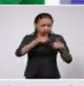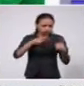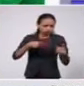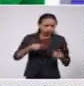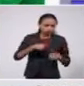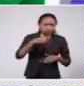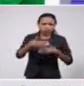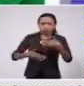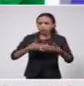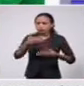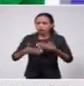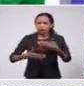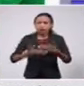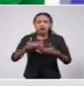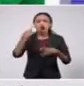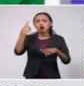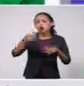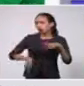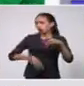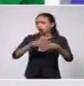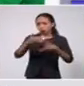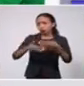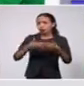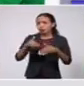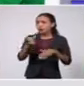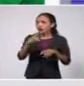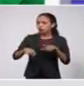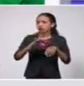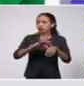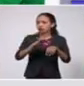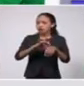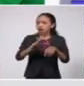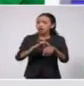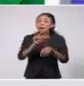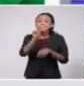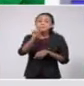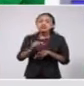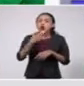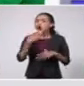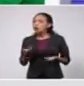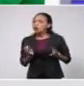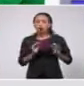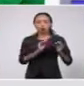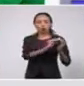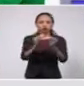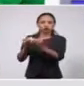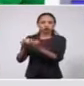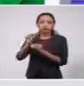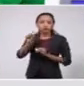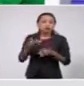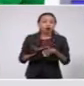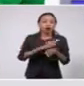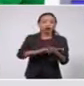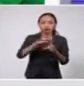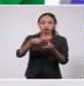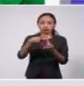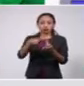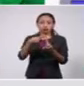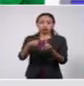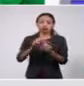una hiperplasia de próstata, contacto de un caso positivo ya diagnosticado previamente,